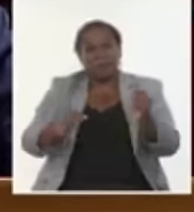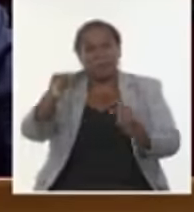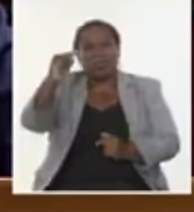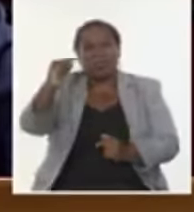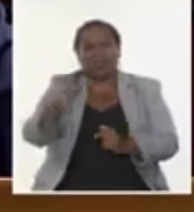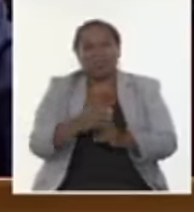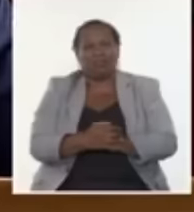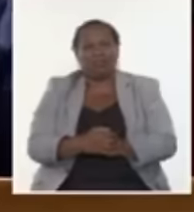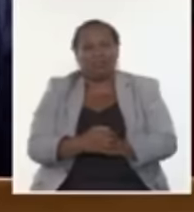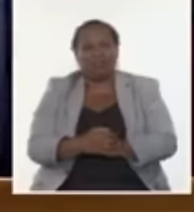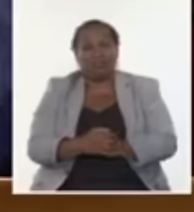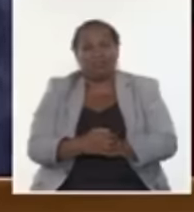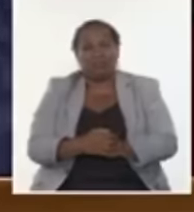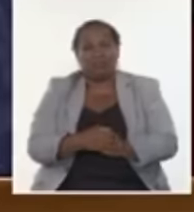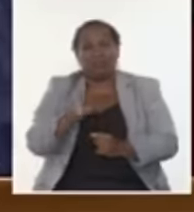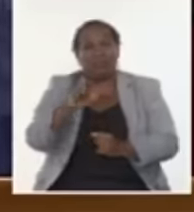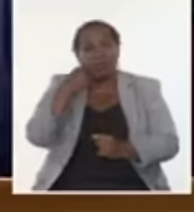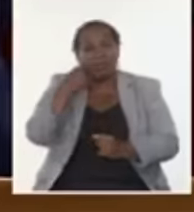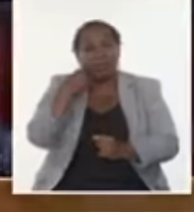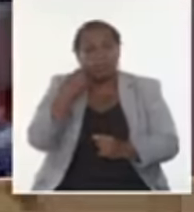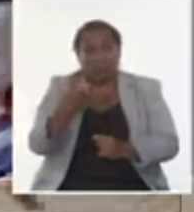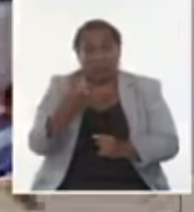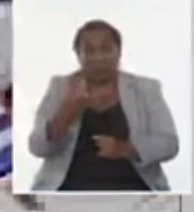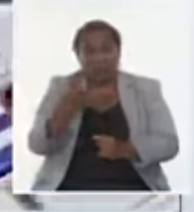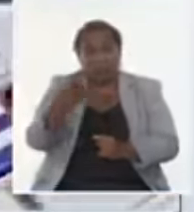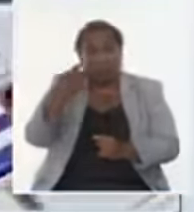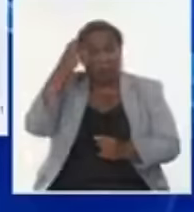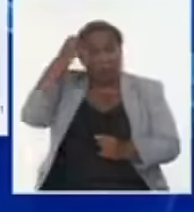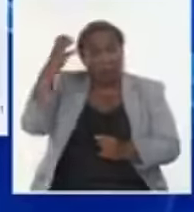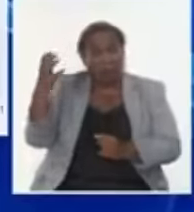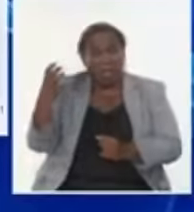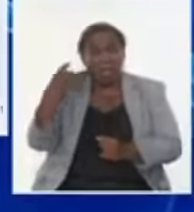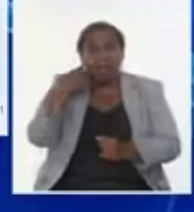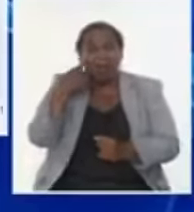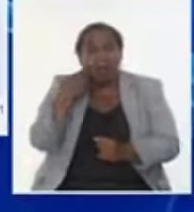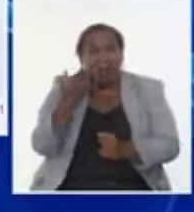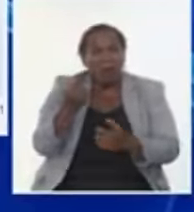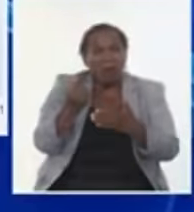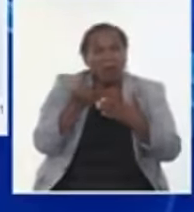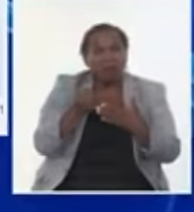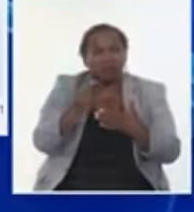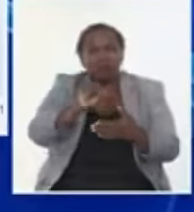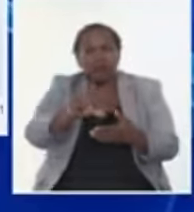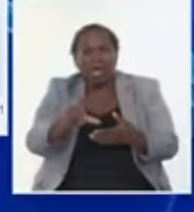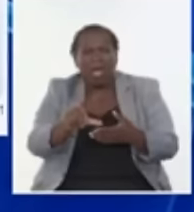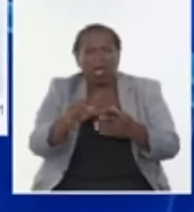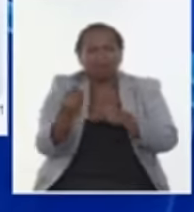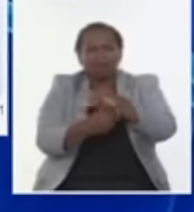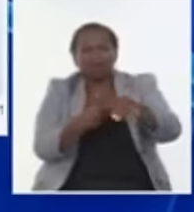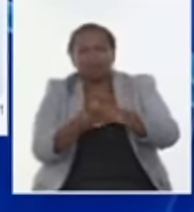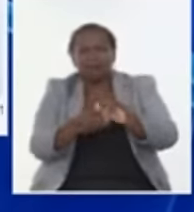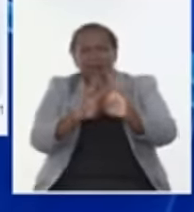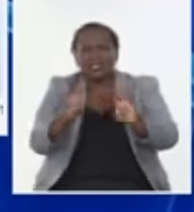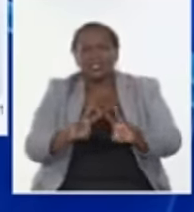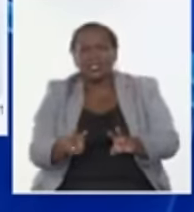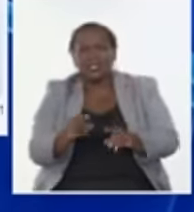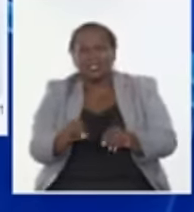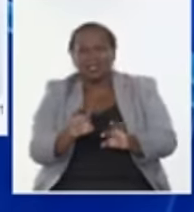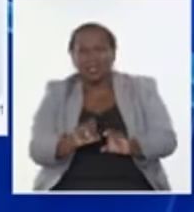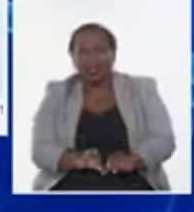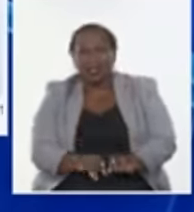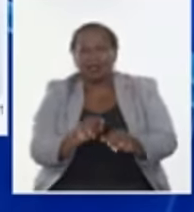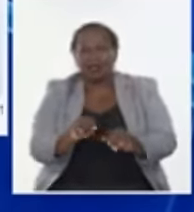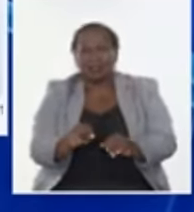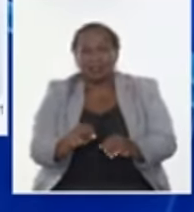ahí están los pilares del gobierno, que incluye la comunicación social y la transformación digital. Los tres pilares fundamentales del